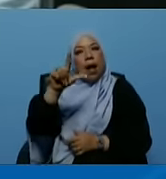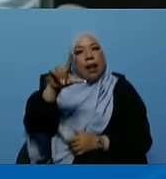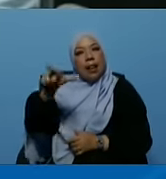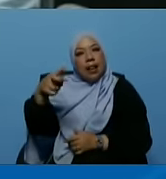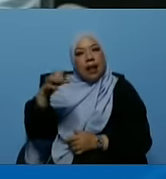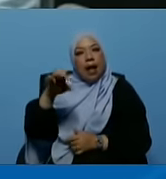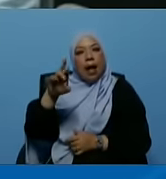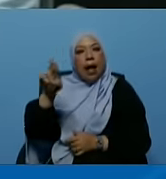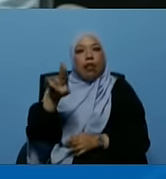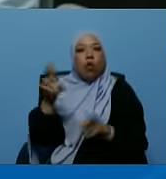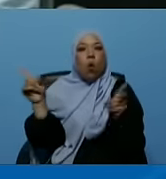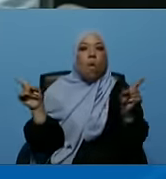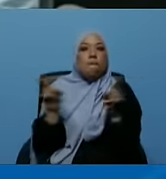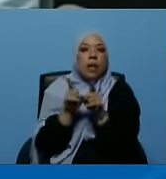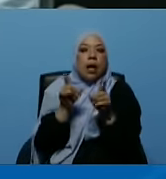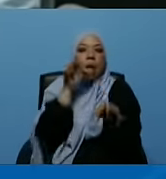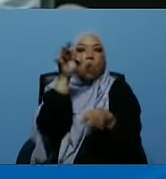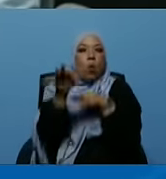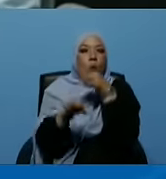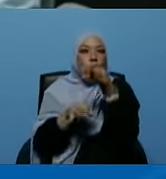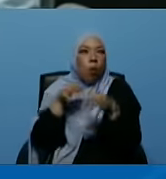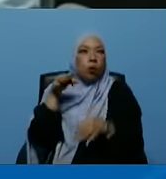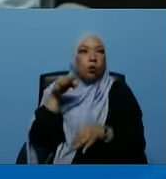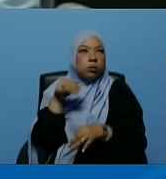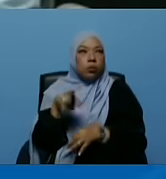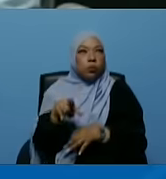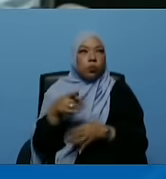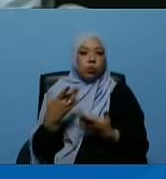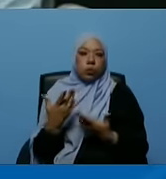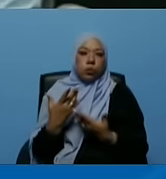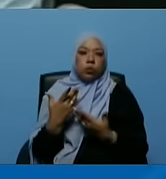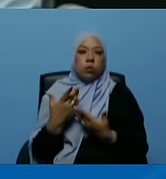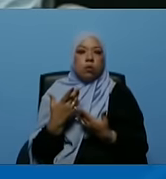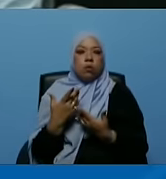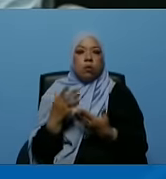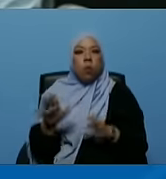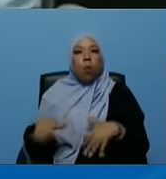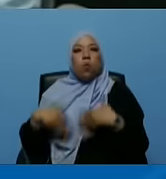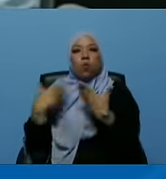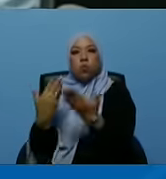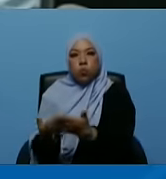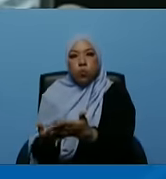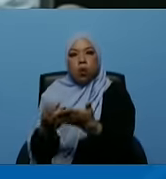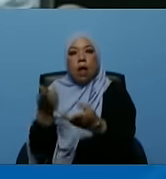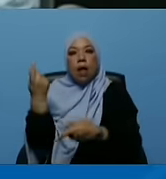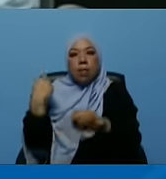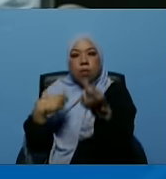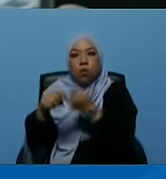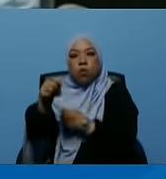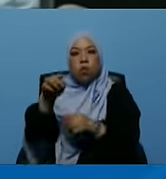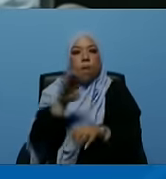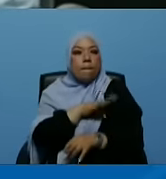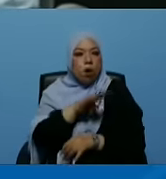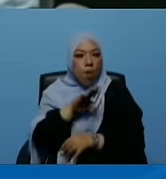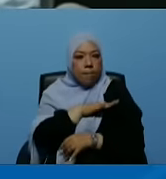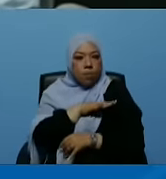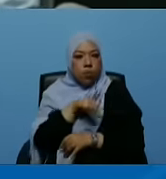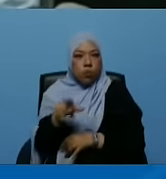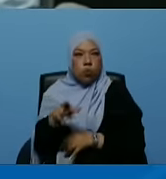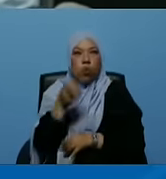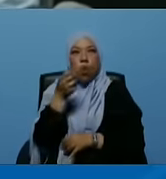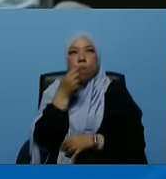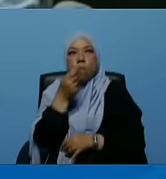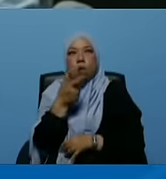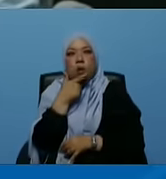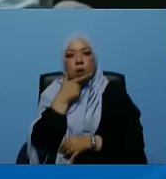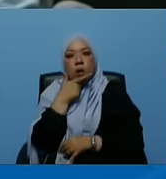contundentemente breve, explícame cómo fue eso que ustedes le entregaron a esos comerciantes la propiedad, que me pareció